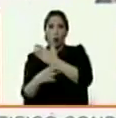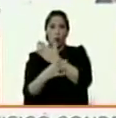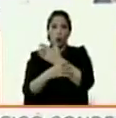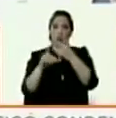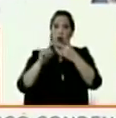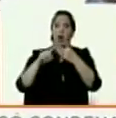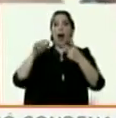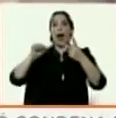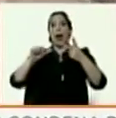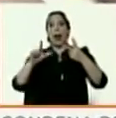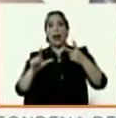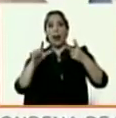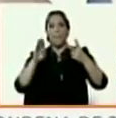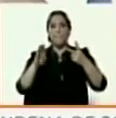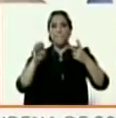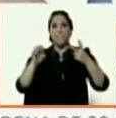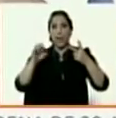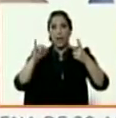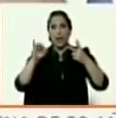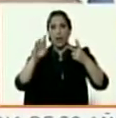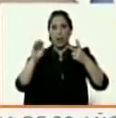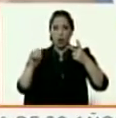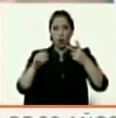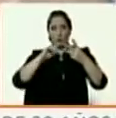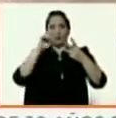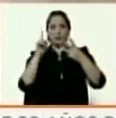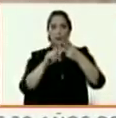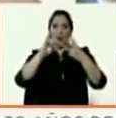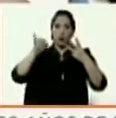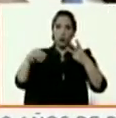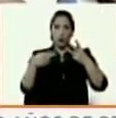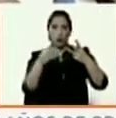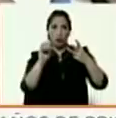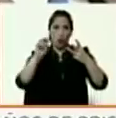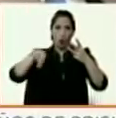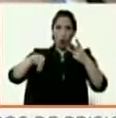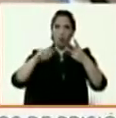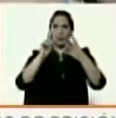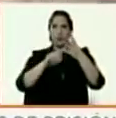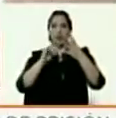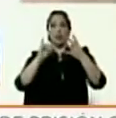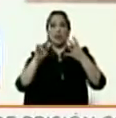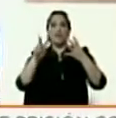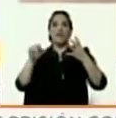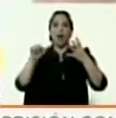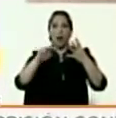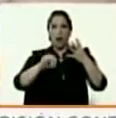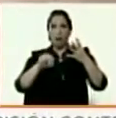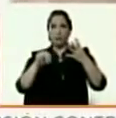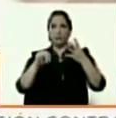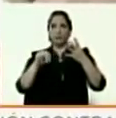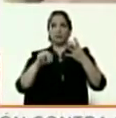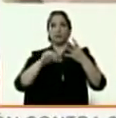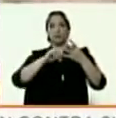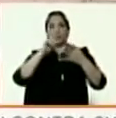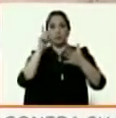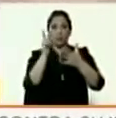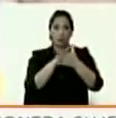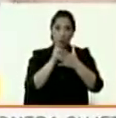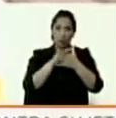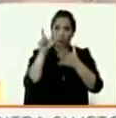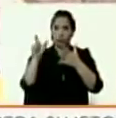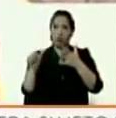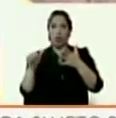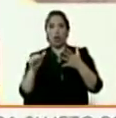Lobo Quintero, alias Brother, con el señor John Jairo Durán Contreras, alias El Menor, con el señor Argenis